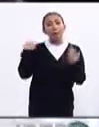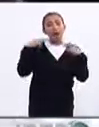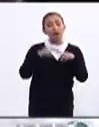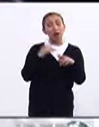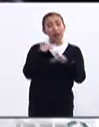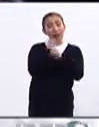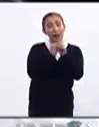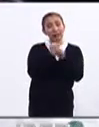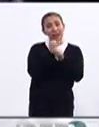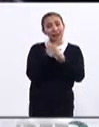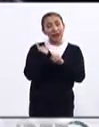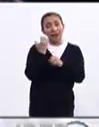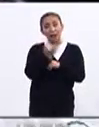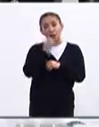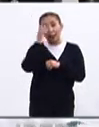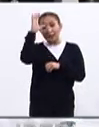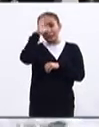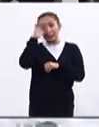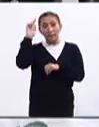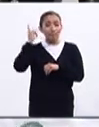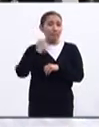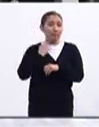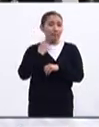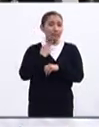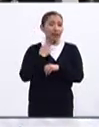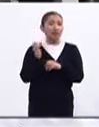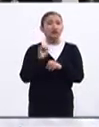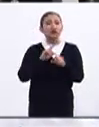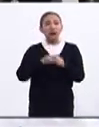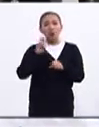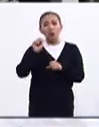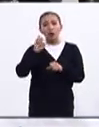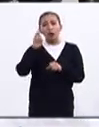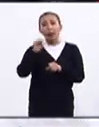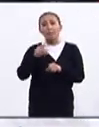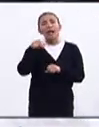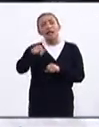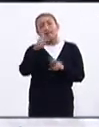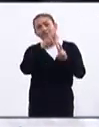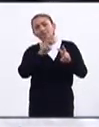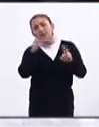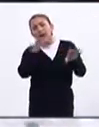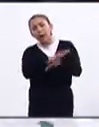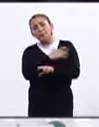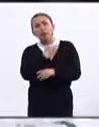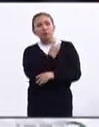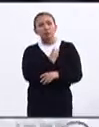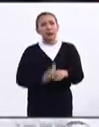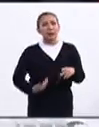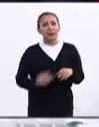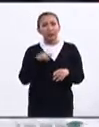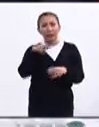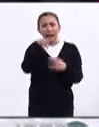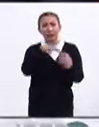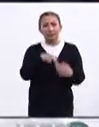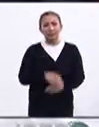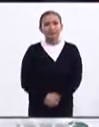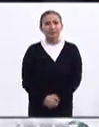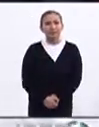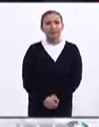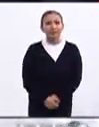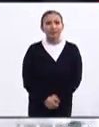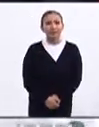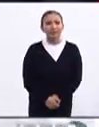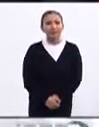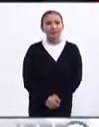profesor e investigador de la Facultad de Ciencias Políticas y Sociales de la UNAM, quien analiza los cambios políticos de nuestra región.